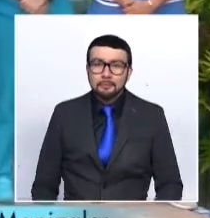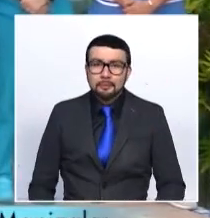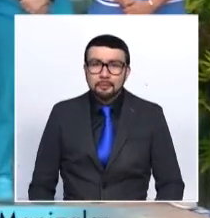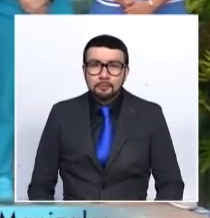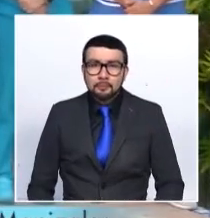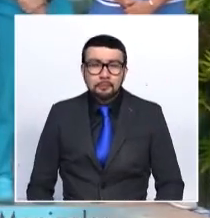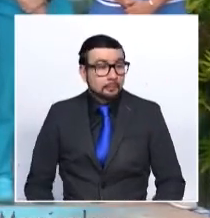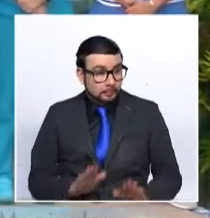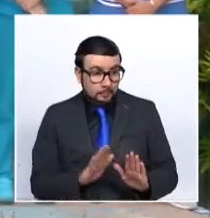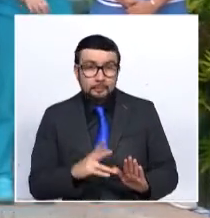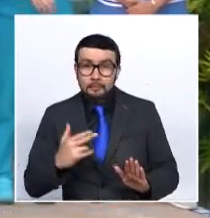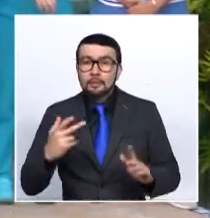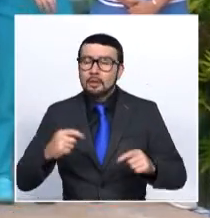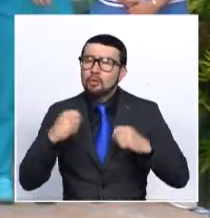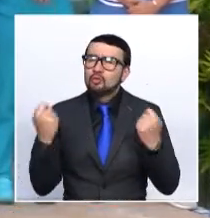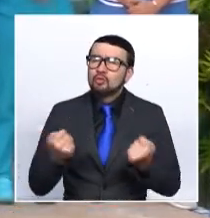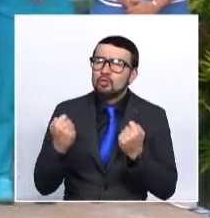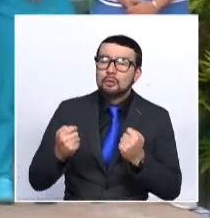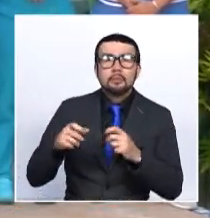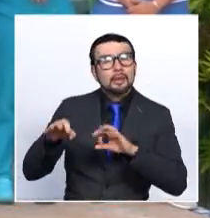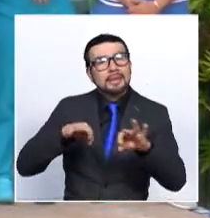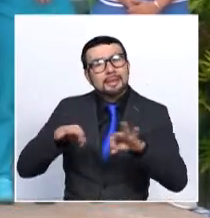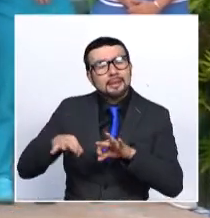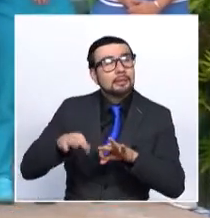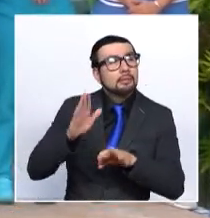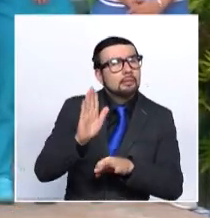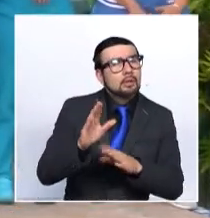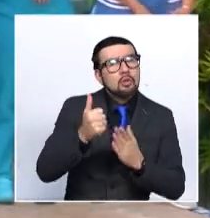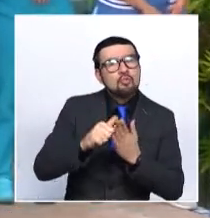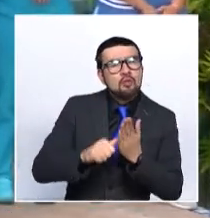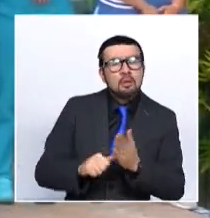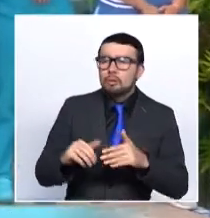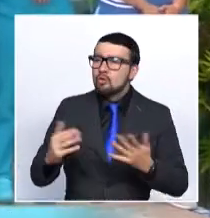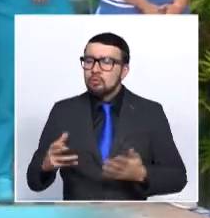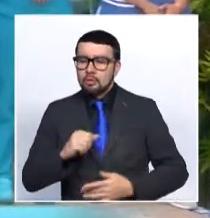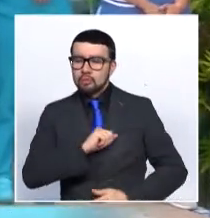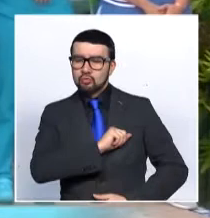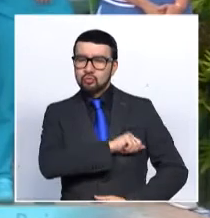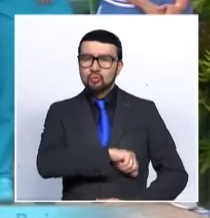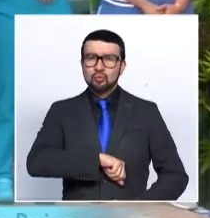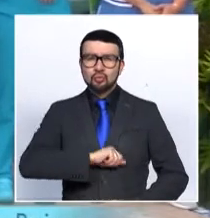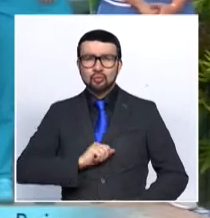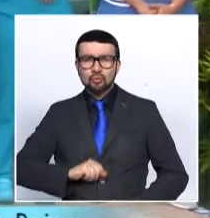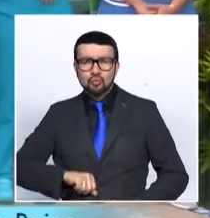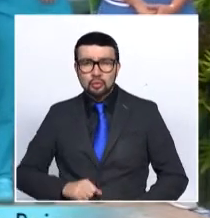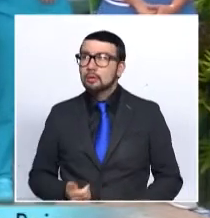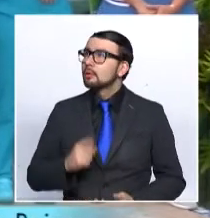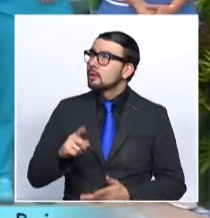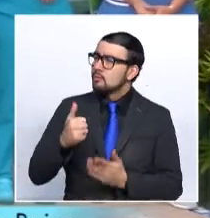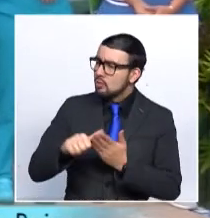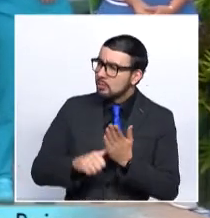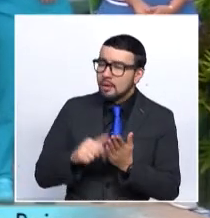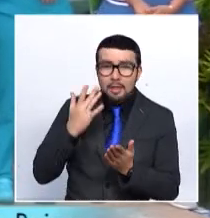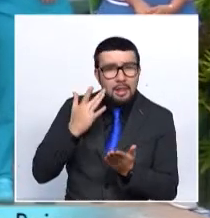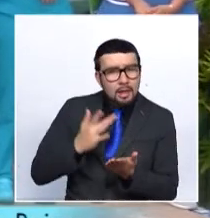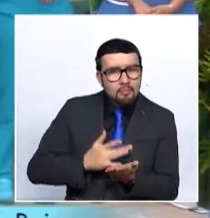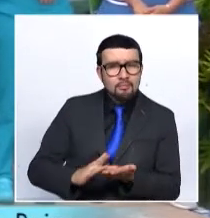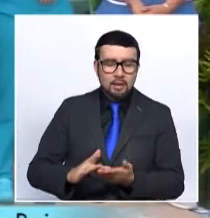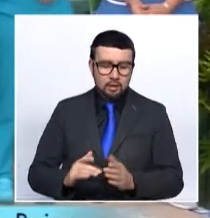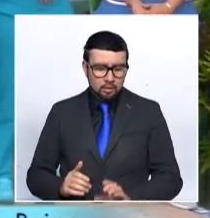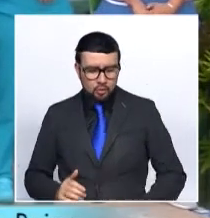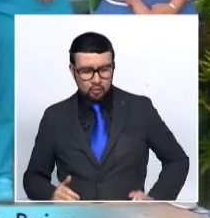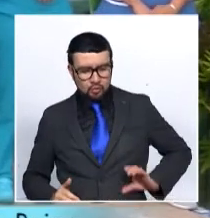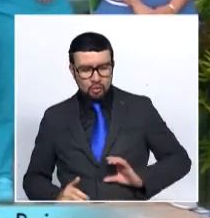corte comerciales para que hablemos un poco del programa de ecografías, para que hablemos del programa de limpieza de colon con recambio de flora